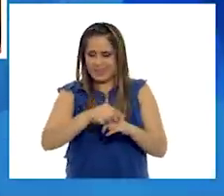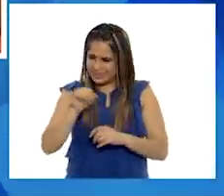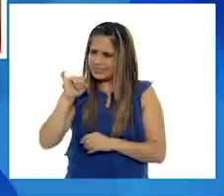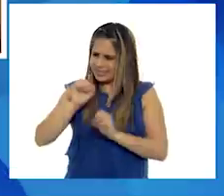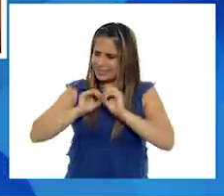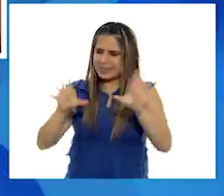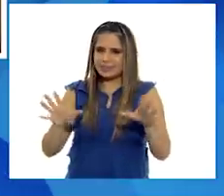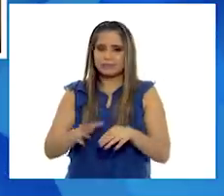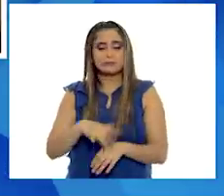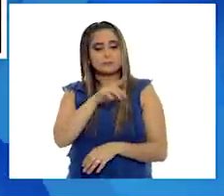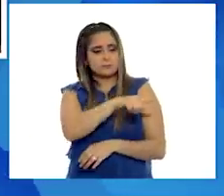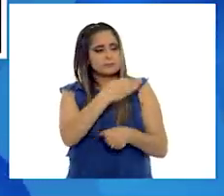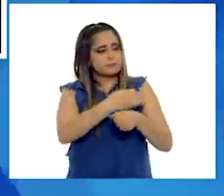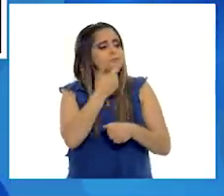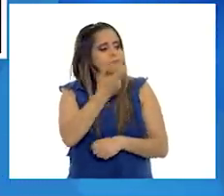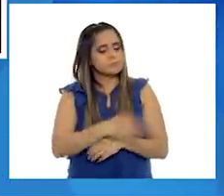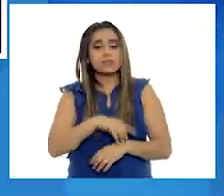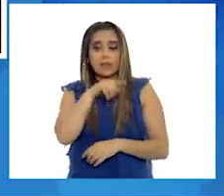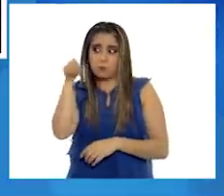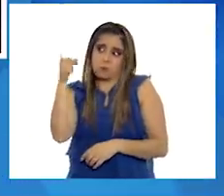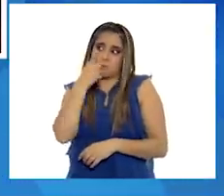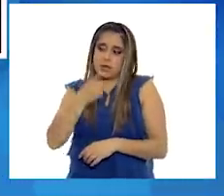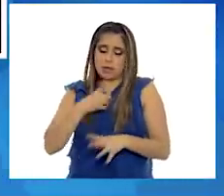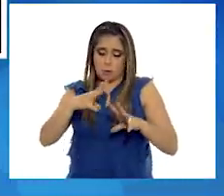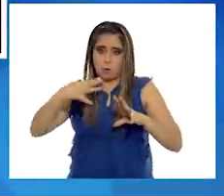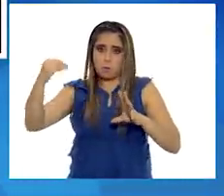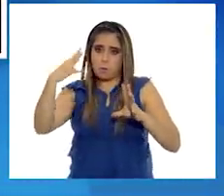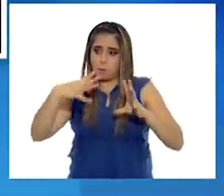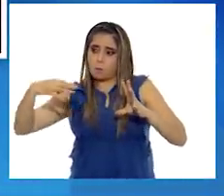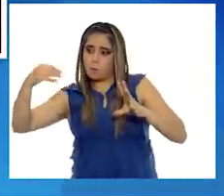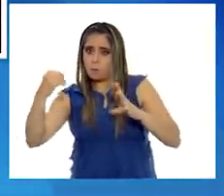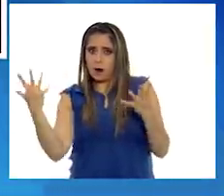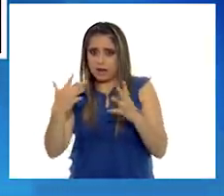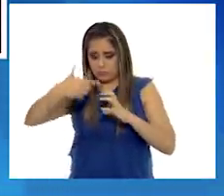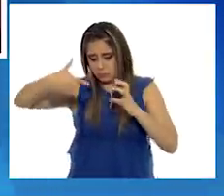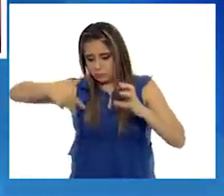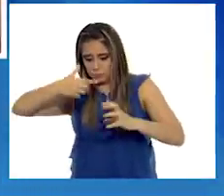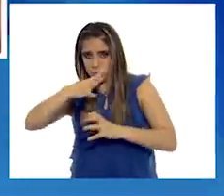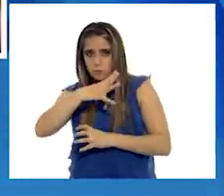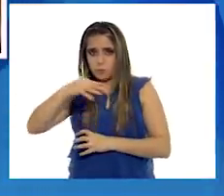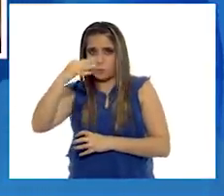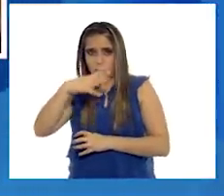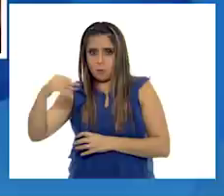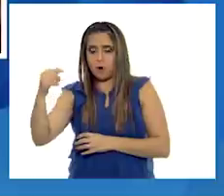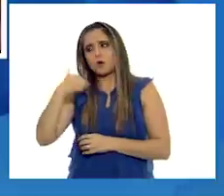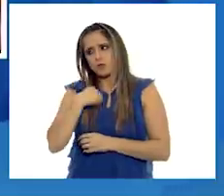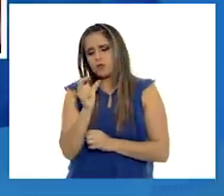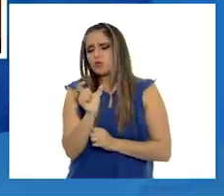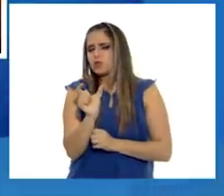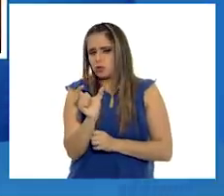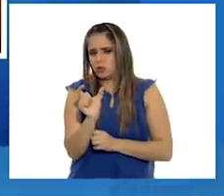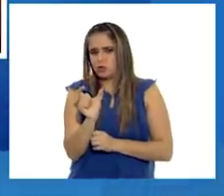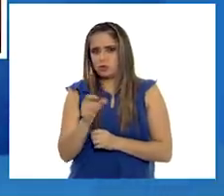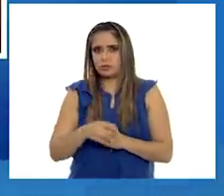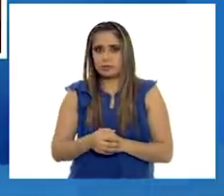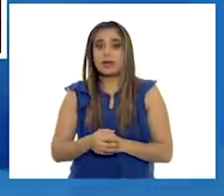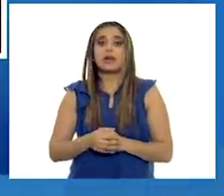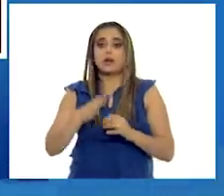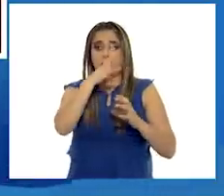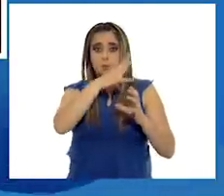ahorita? me dijo usted que quería un pulpo. ¿De qué tamaño va a ser un pulpo? Chiquito, es un chiquito, muy pequeño. ¿Será el pulpo